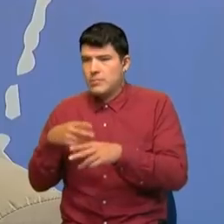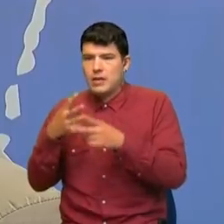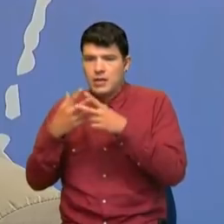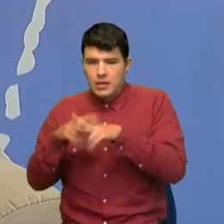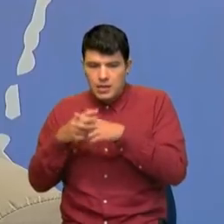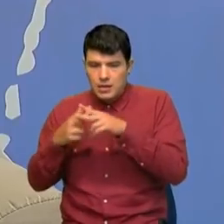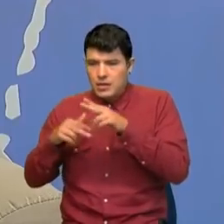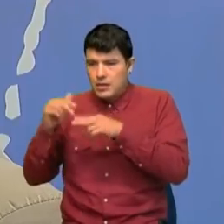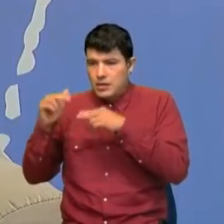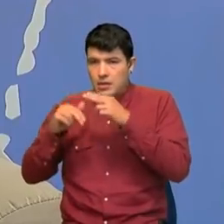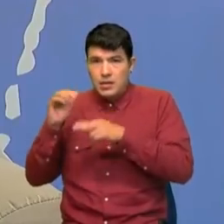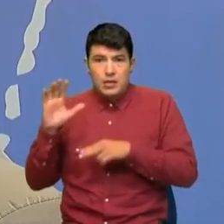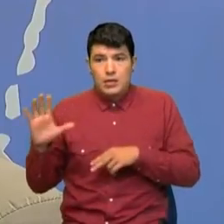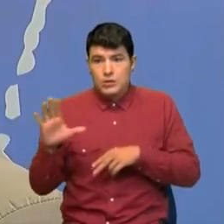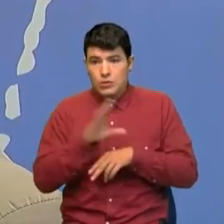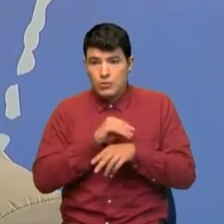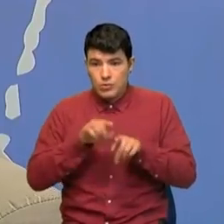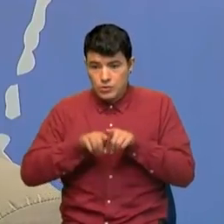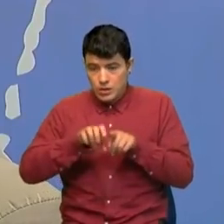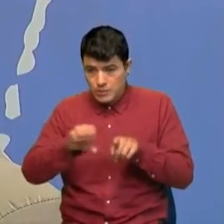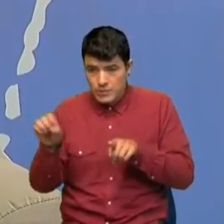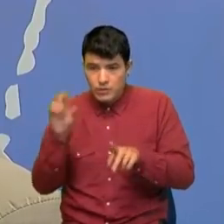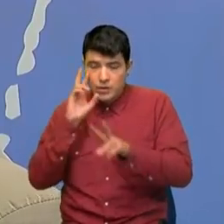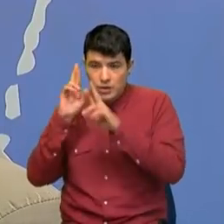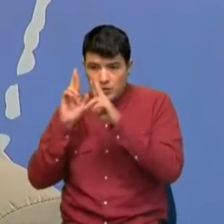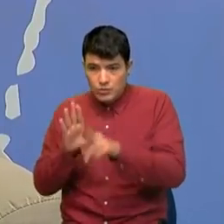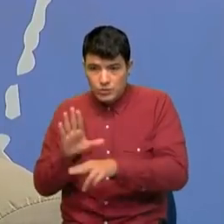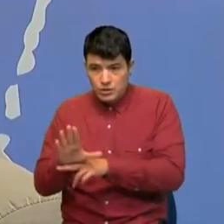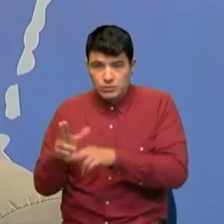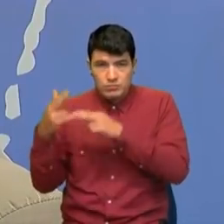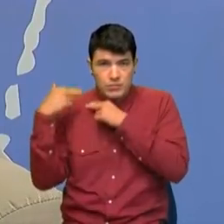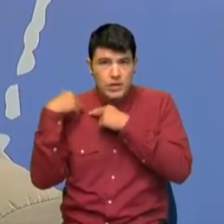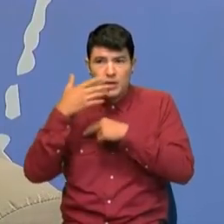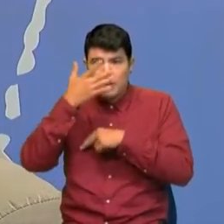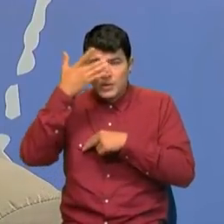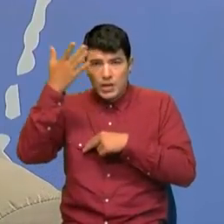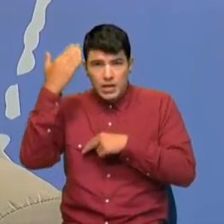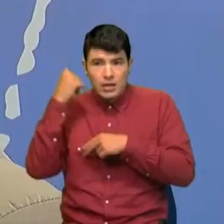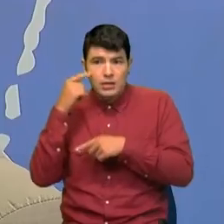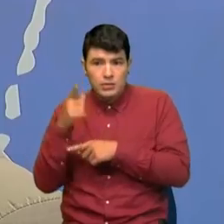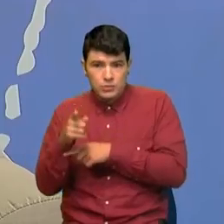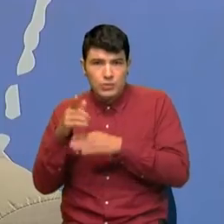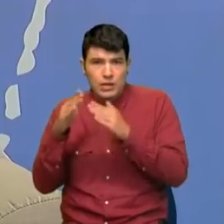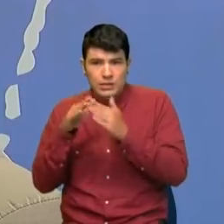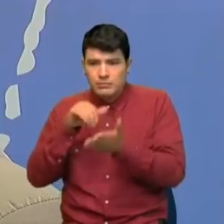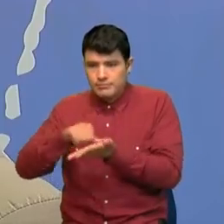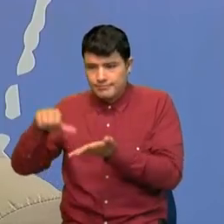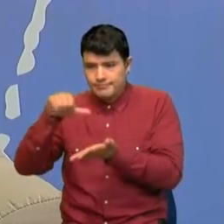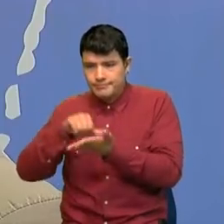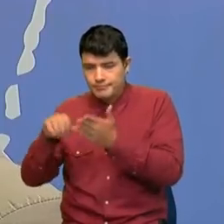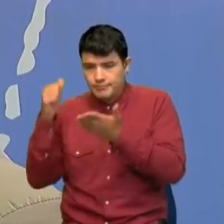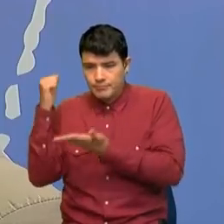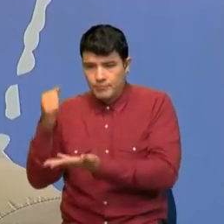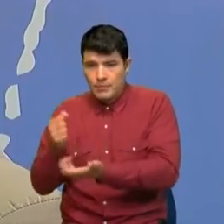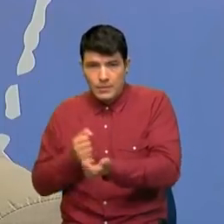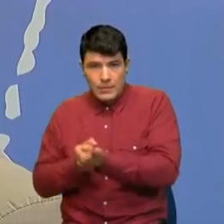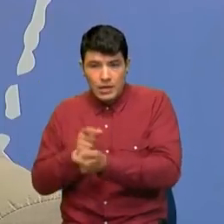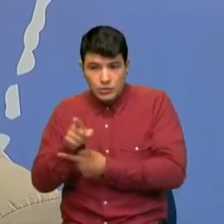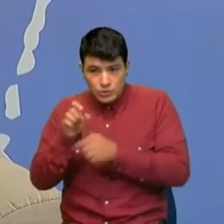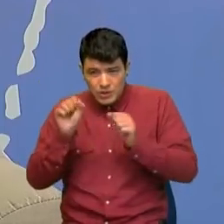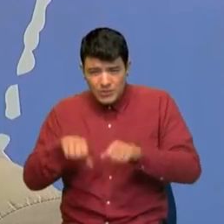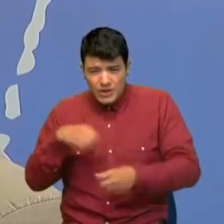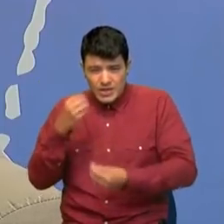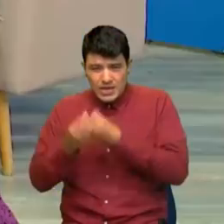como tal, y que los hermanos le reconozcan ese papel, porque obviamente ha tenido unos gastos en ese sentido. Si se puede hacer de mutuo acuerdo,